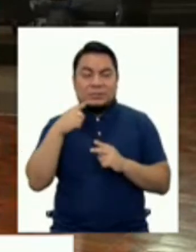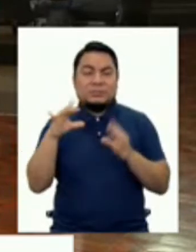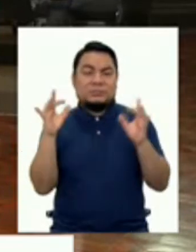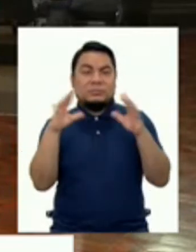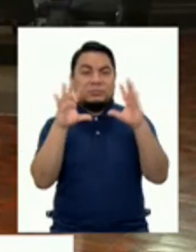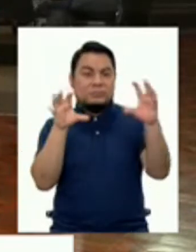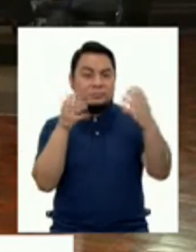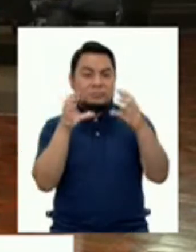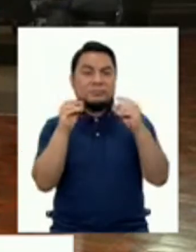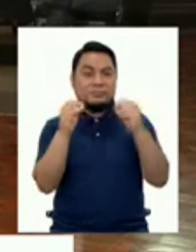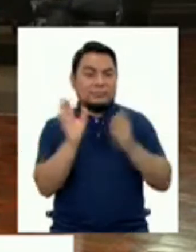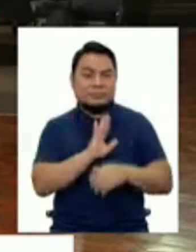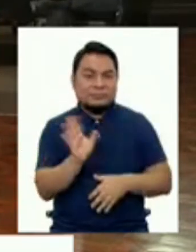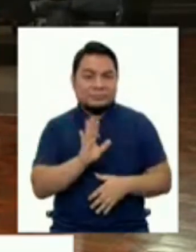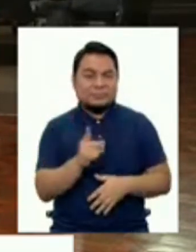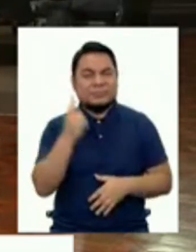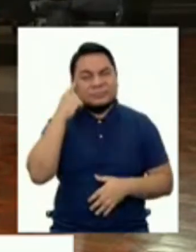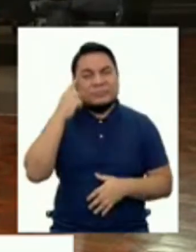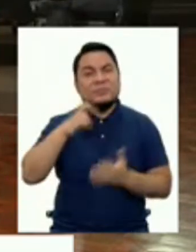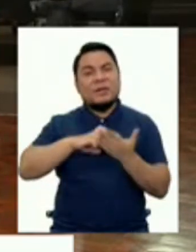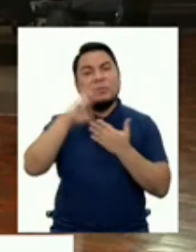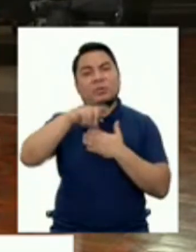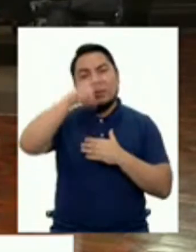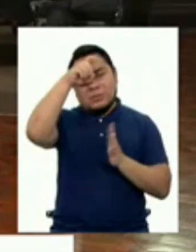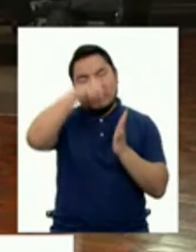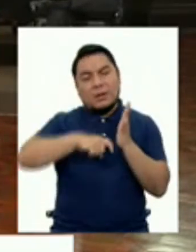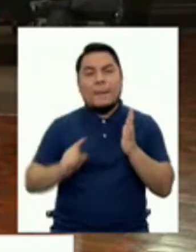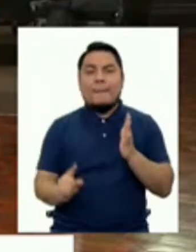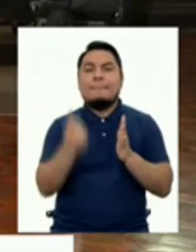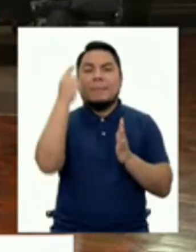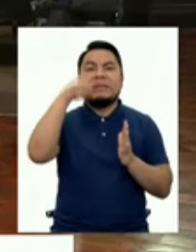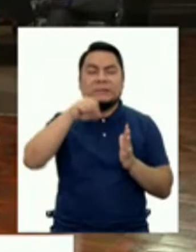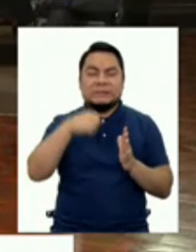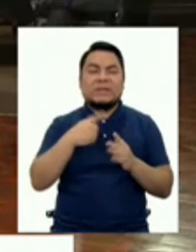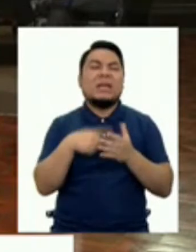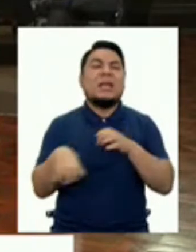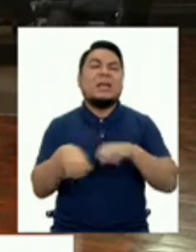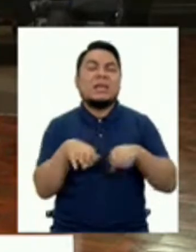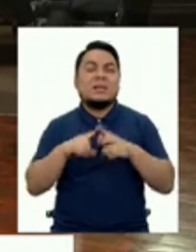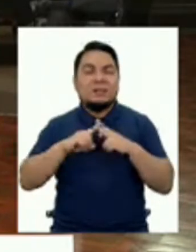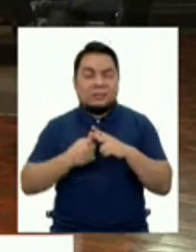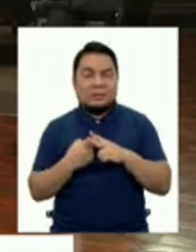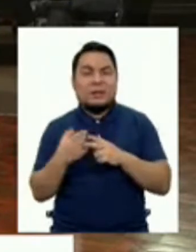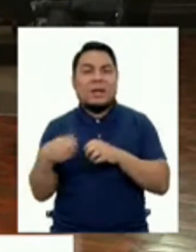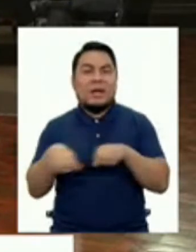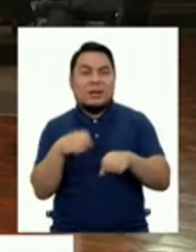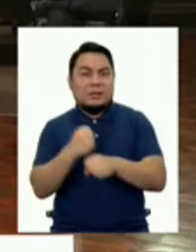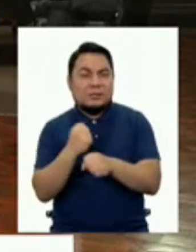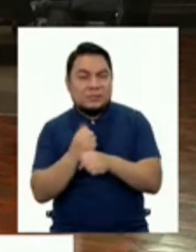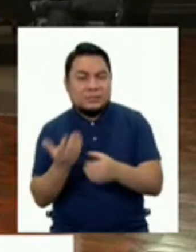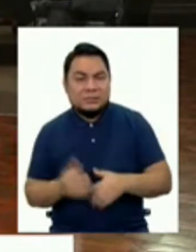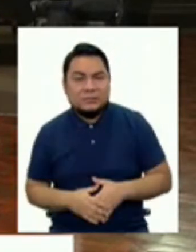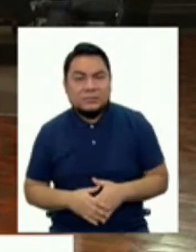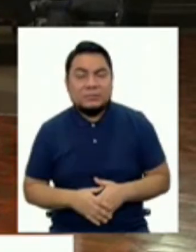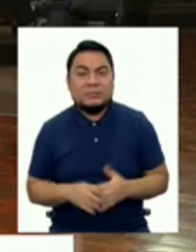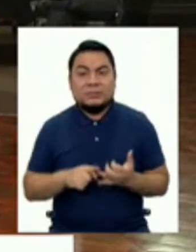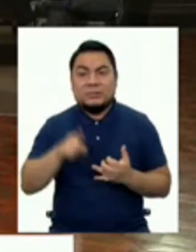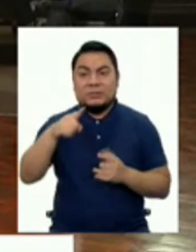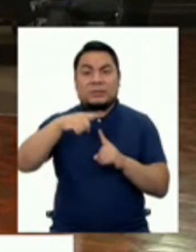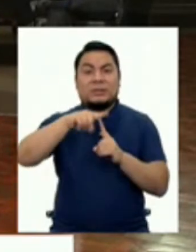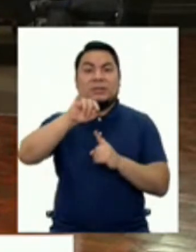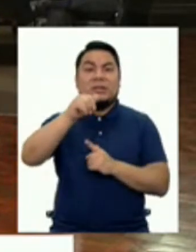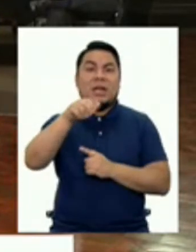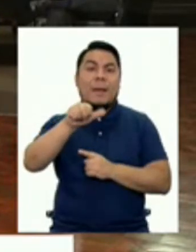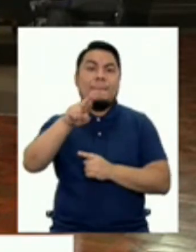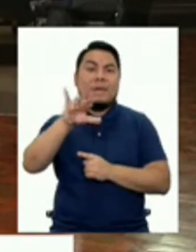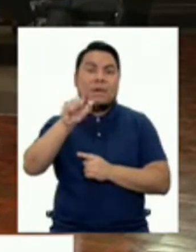virtual. ¿Qué proyectos mineros serán priorizados y qué se está haciendo para que inicien su ejecución? ¿Tía María vuelve a estar